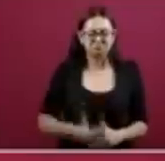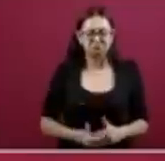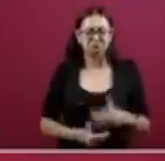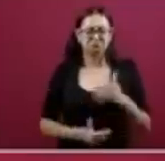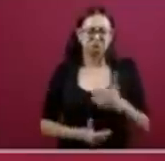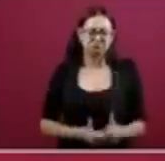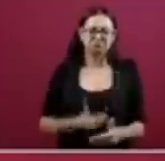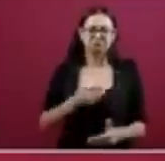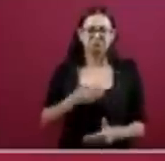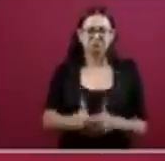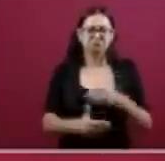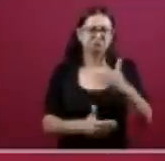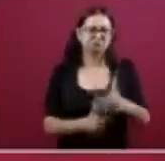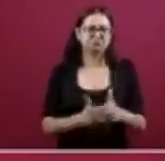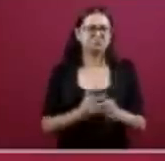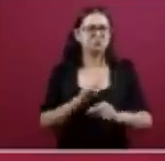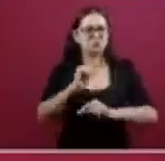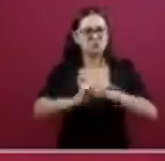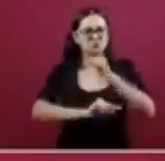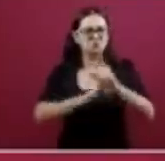de limpia